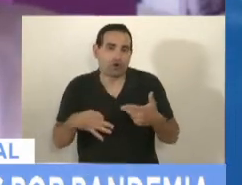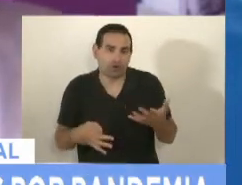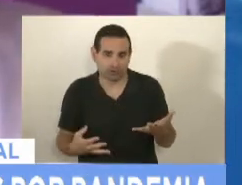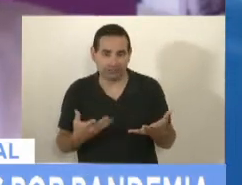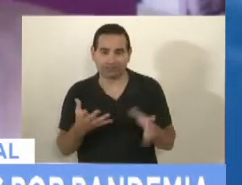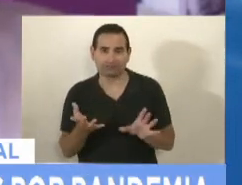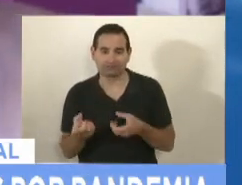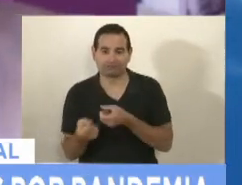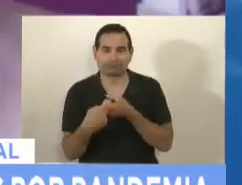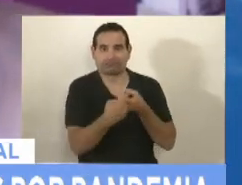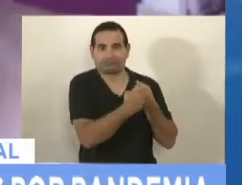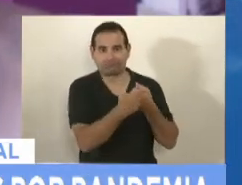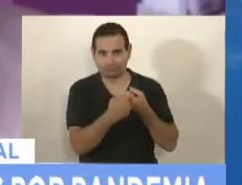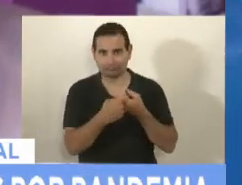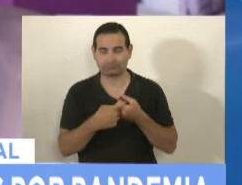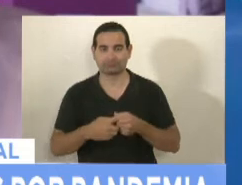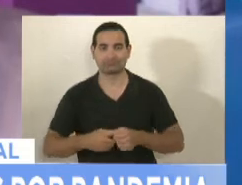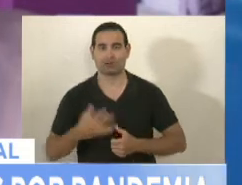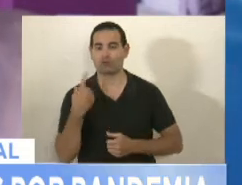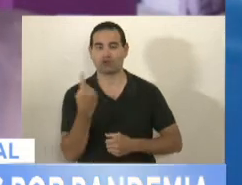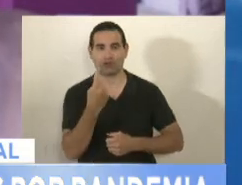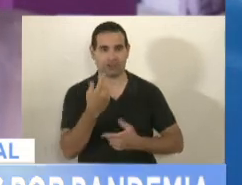afiliación y de regularización de las autoridades.